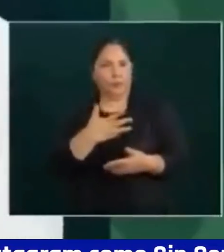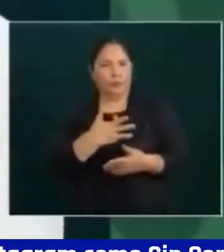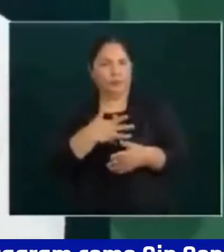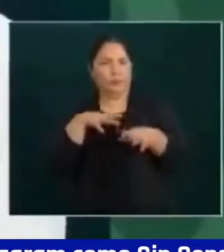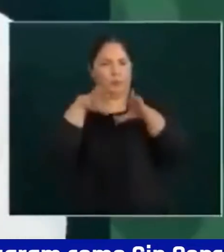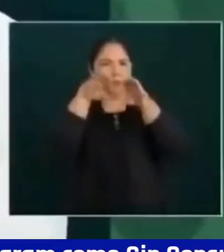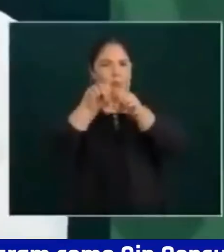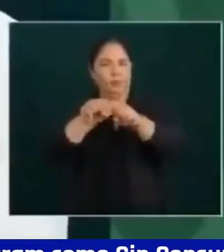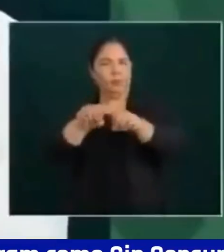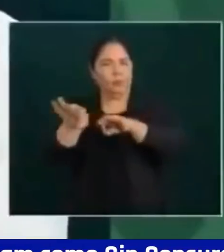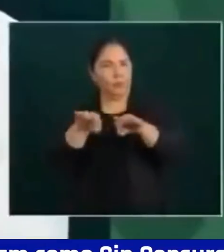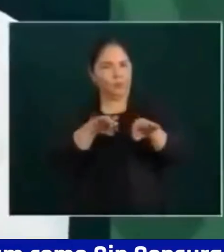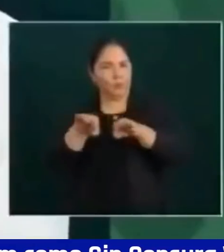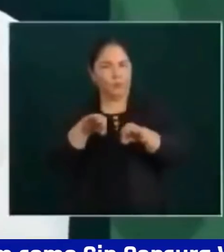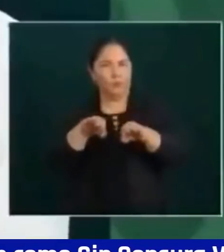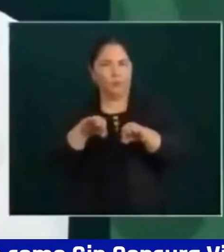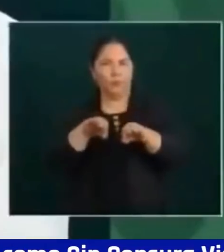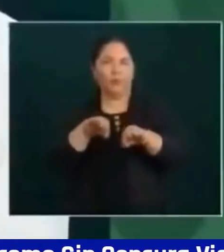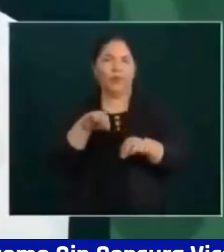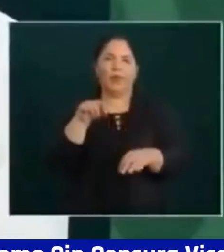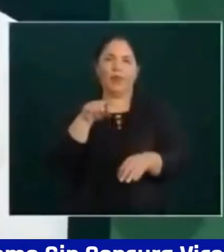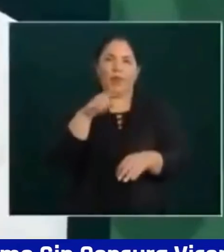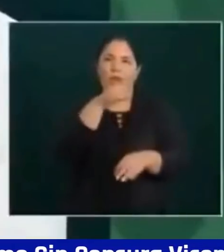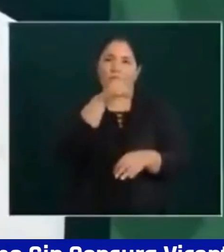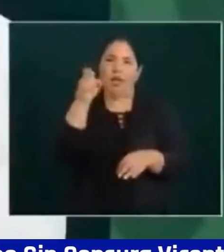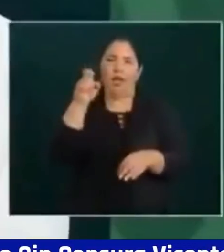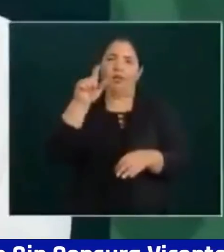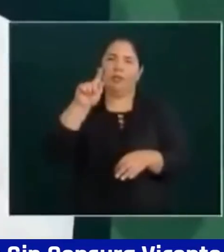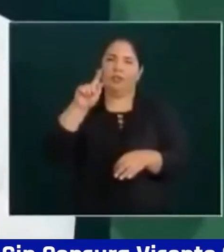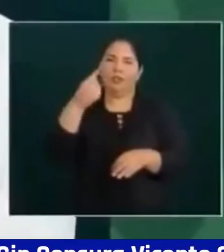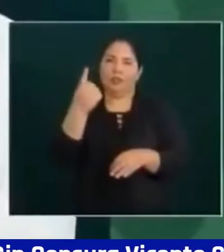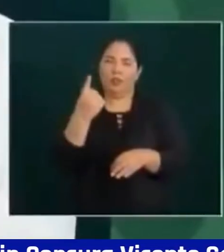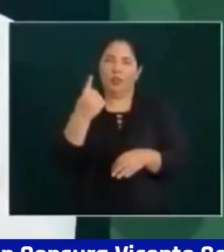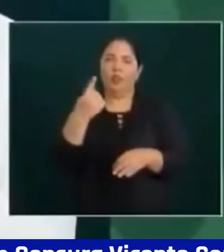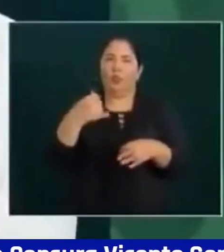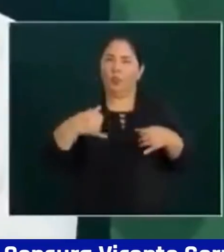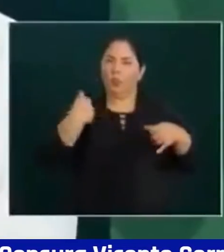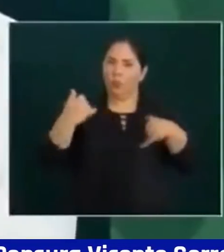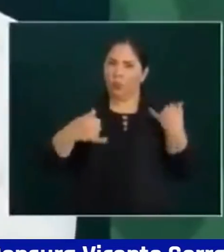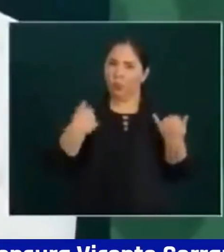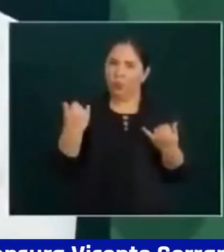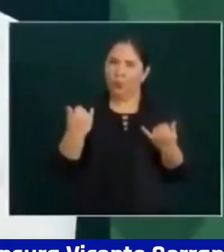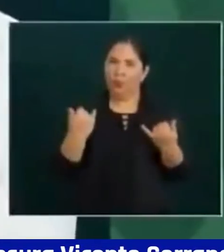empleo. Hay 171 jóvenes